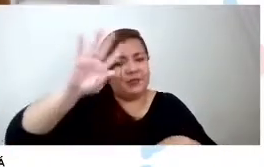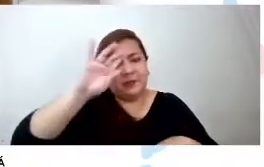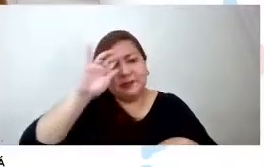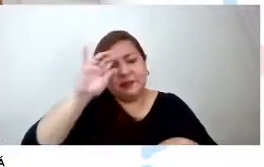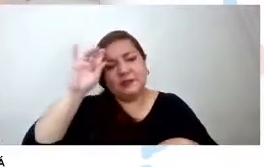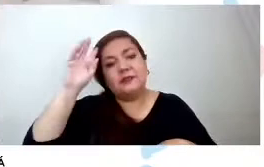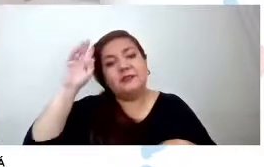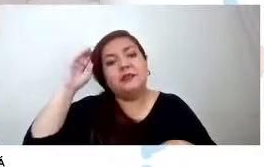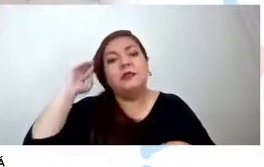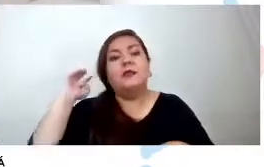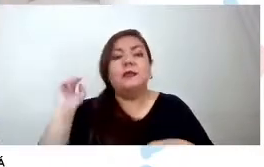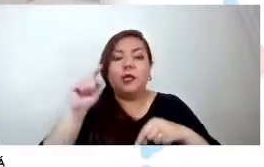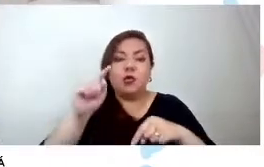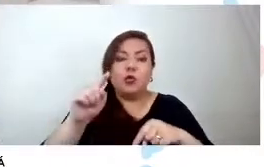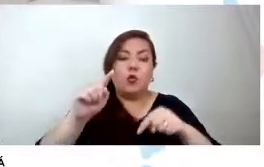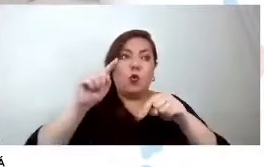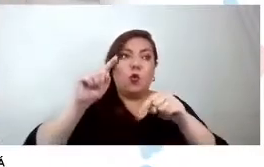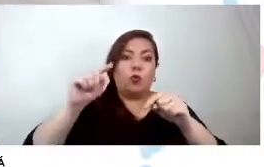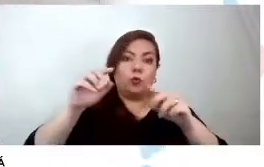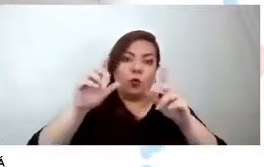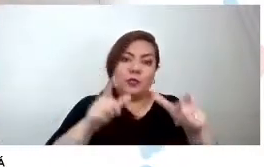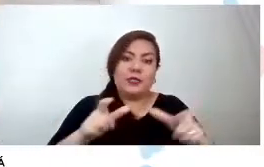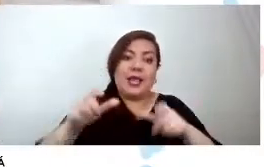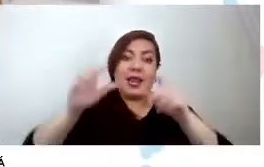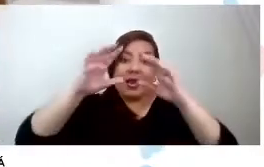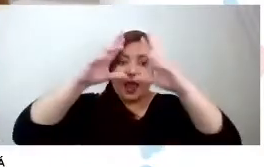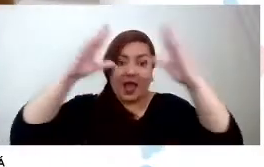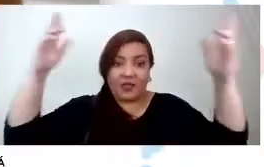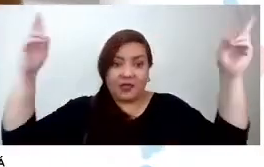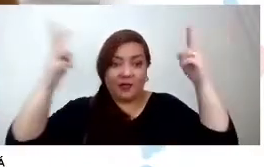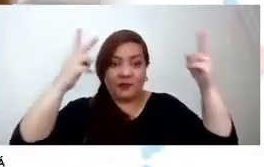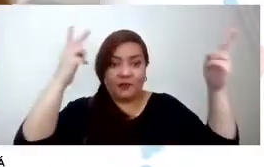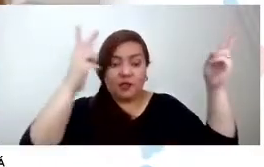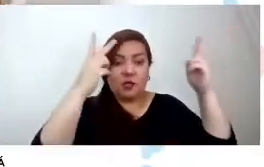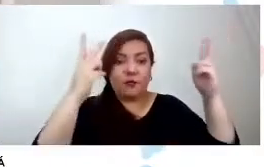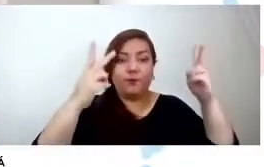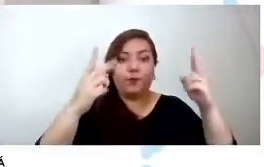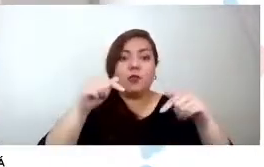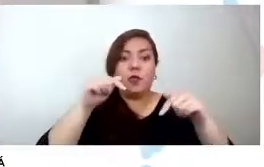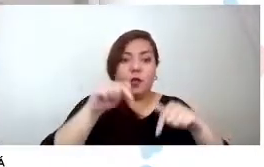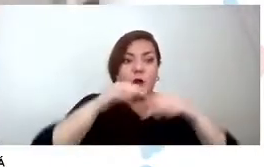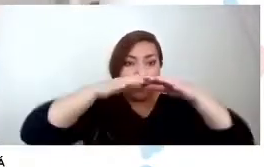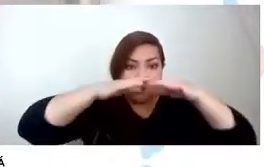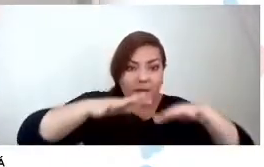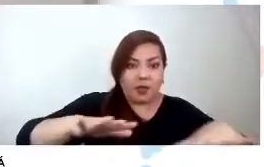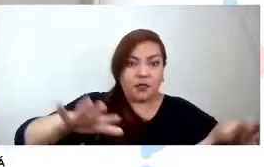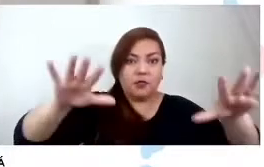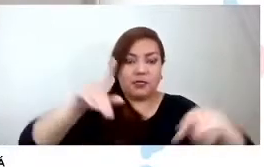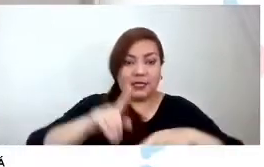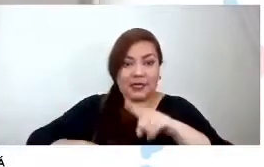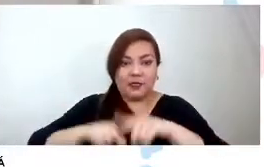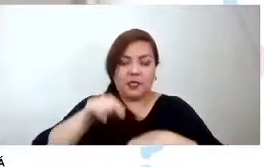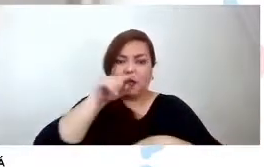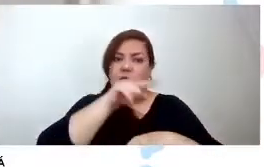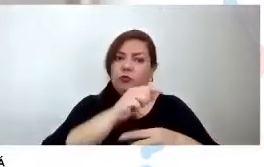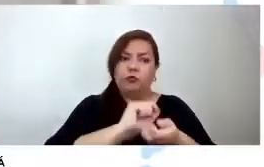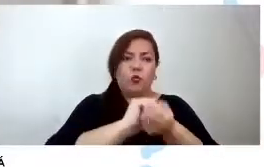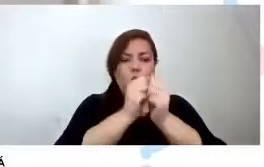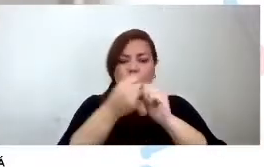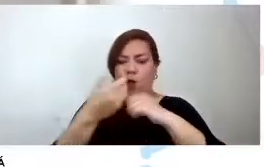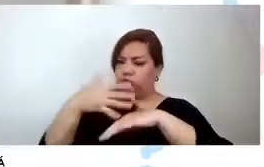aire, los océanos y la Tierra. Se adaptan perfectamente. Por eso nosotros tenemos que